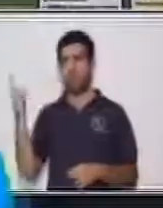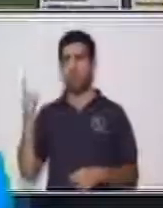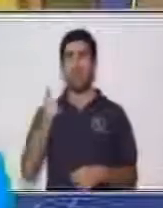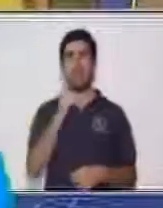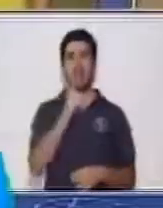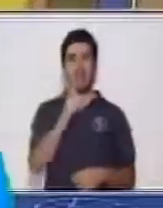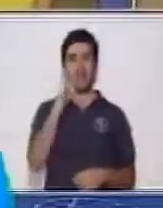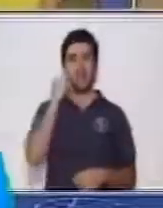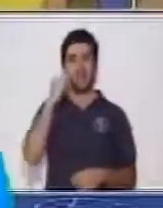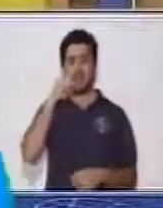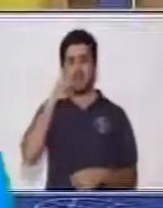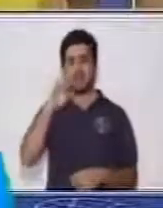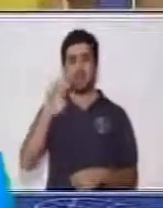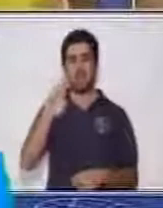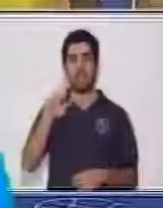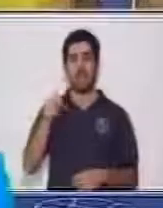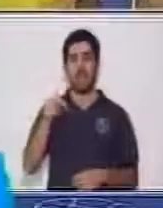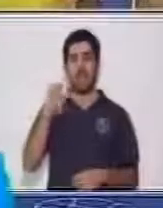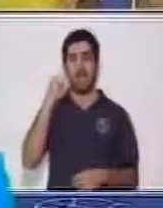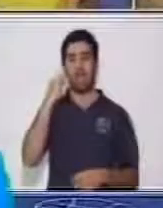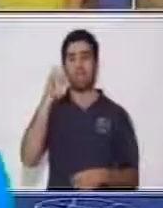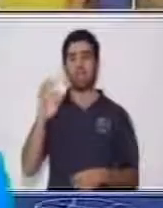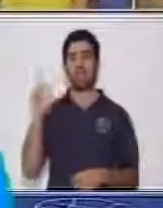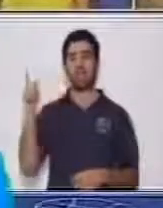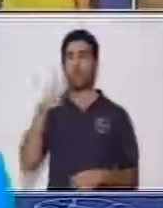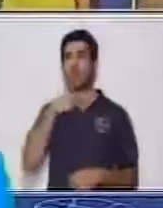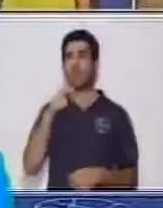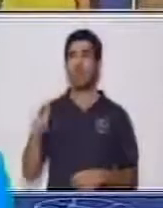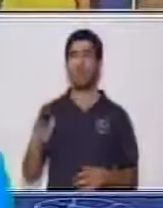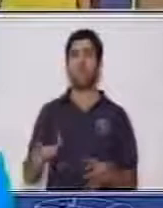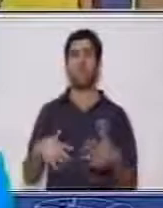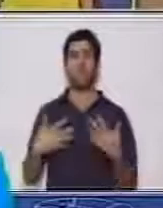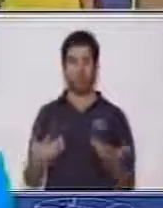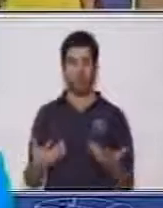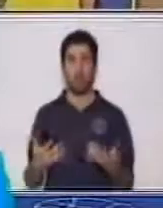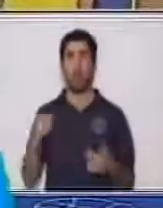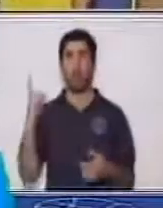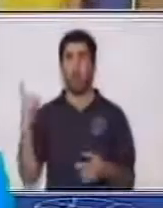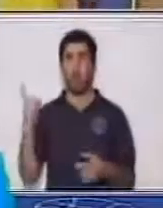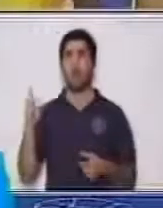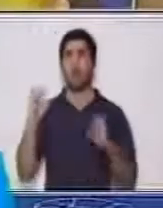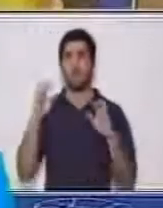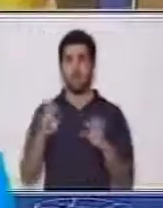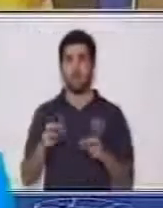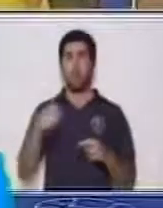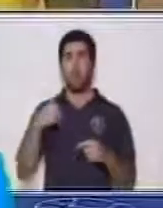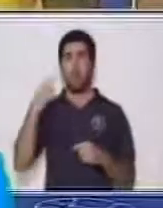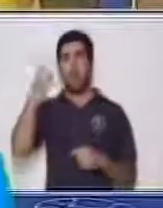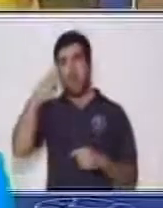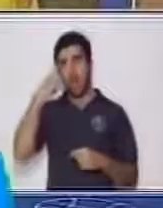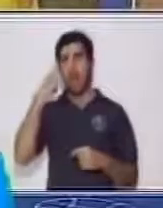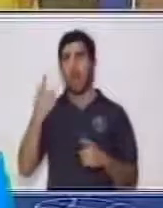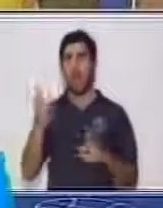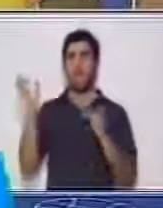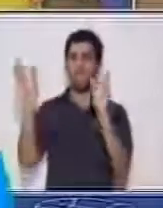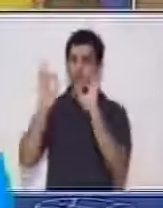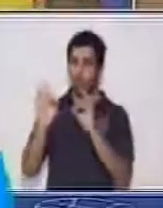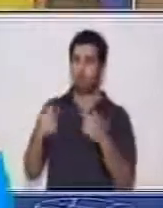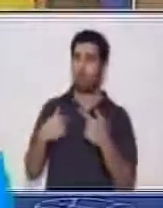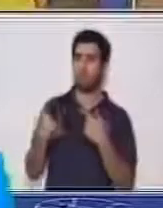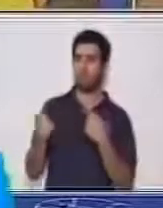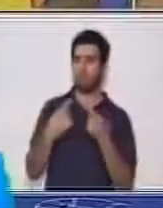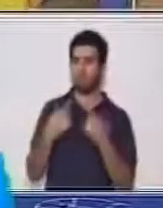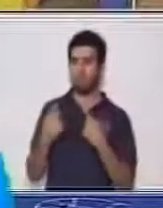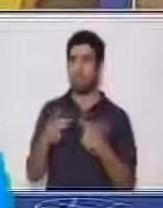literario. En el lenguaje literario, el emisor se preocupa por la estética. Por esa razón, podemos decir que